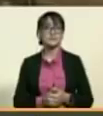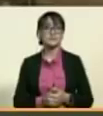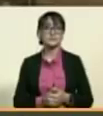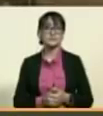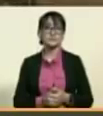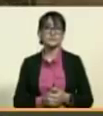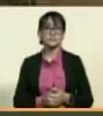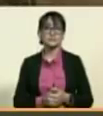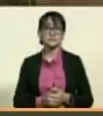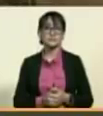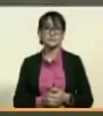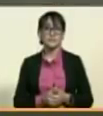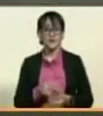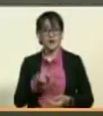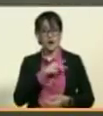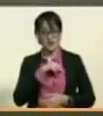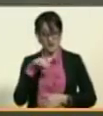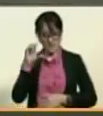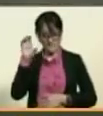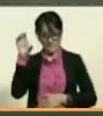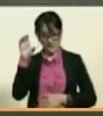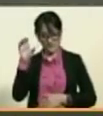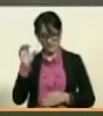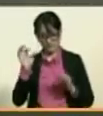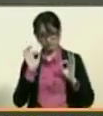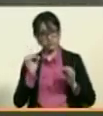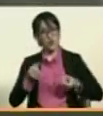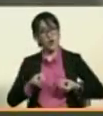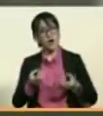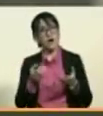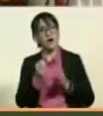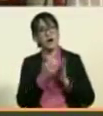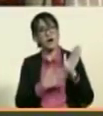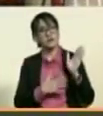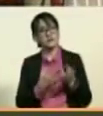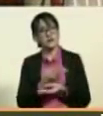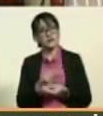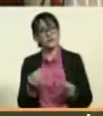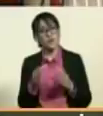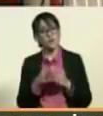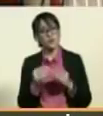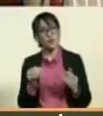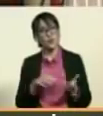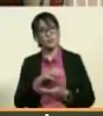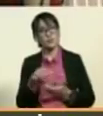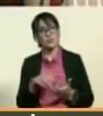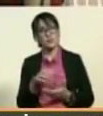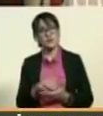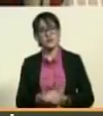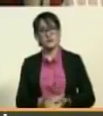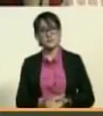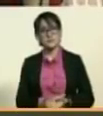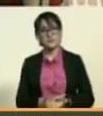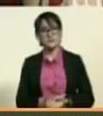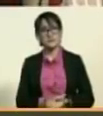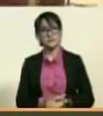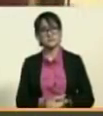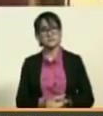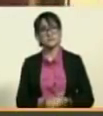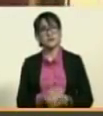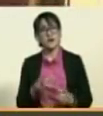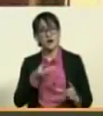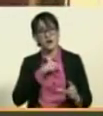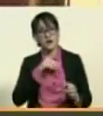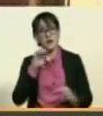Cuando yo con el carné de la patria, les garantizo que esa carta le voy a resolver todo lo que me están planteando. O el carné de la patria es el sistema